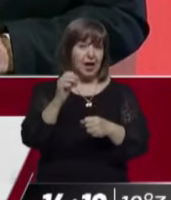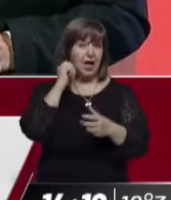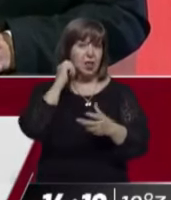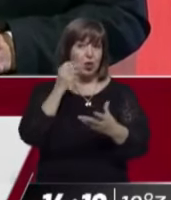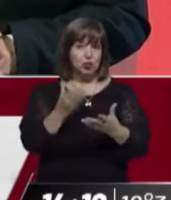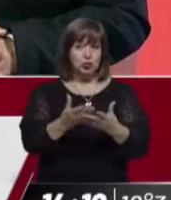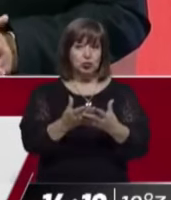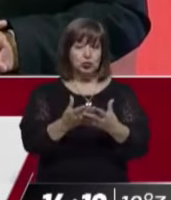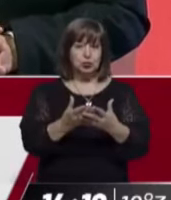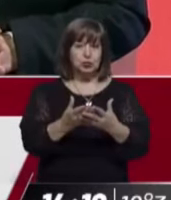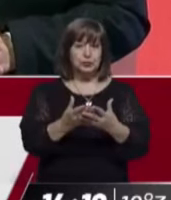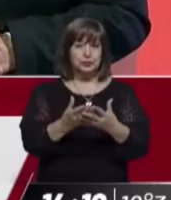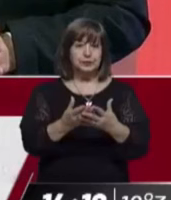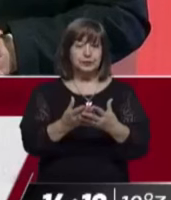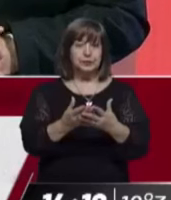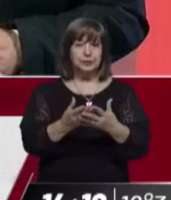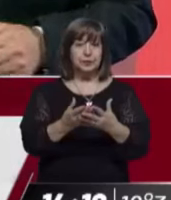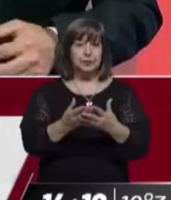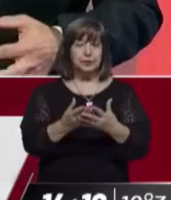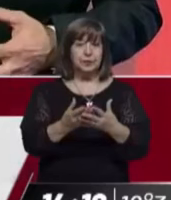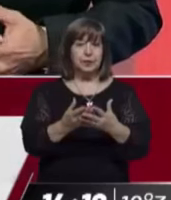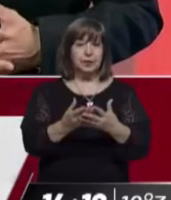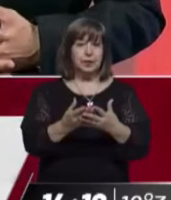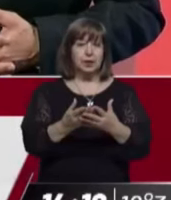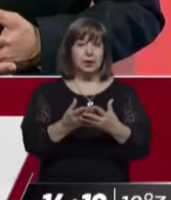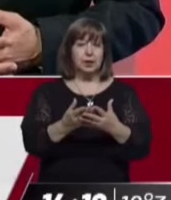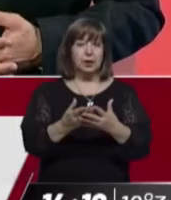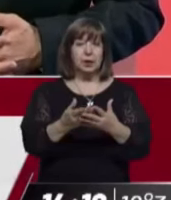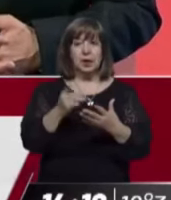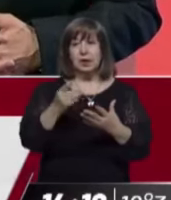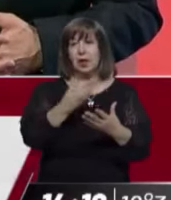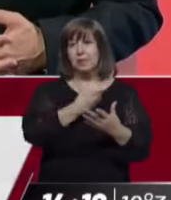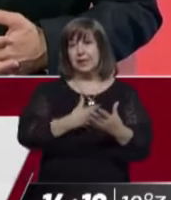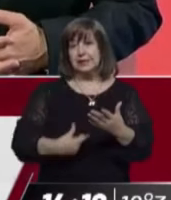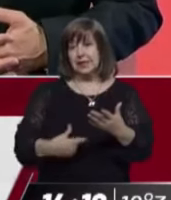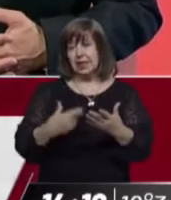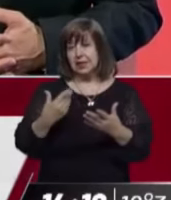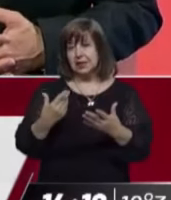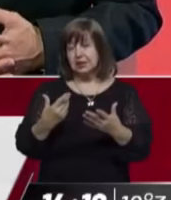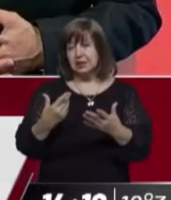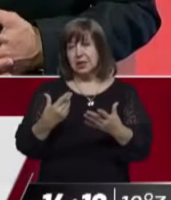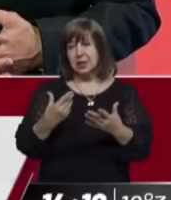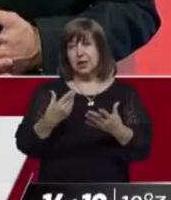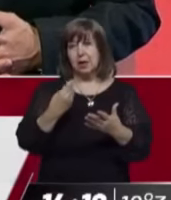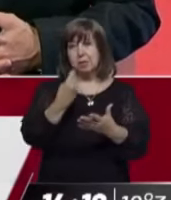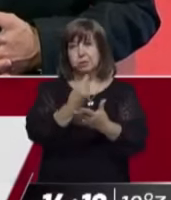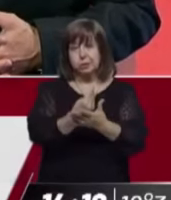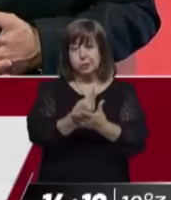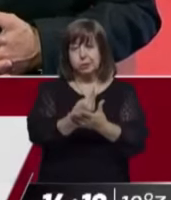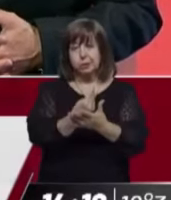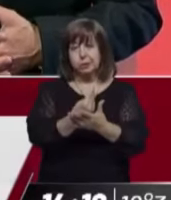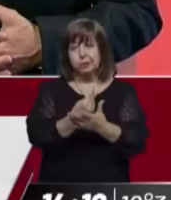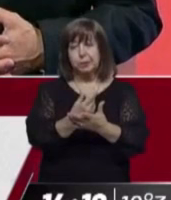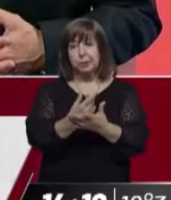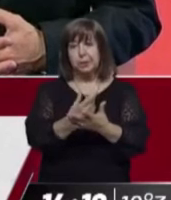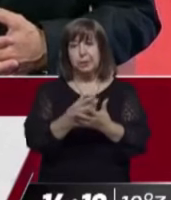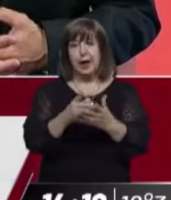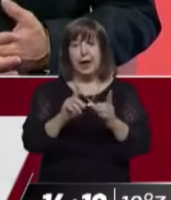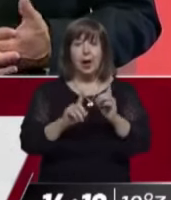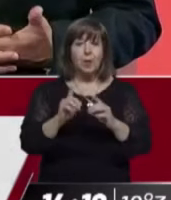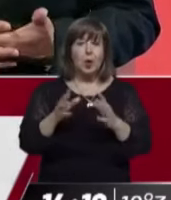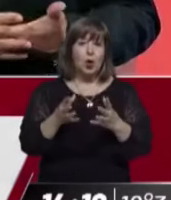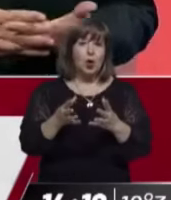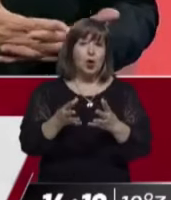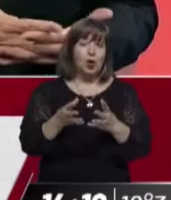ahí el presidente actual pierde la posibilidad de poner su candidato. Por eso digo, ¿se habrá apurado para evitar esa situación? Sí, pero